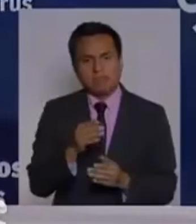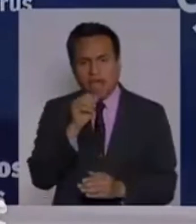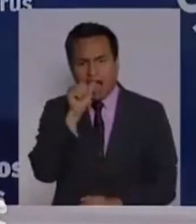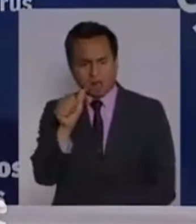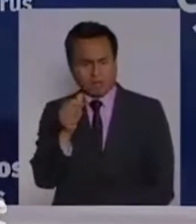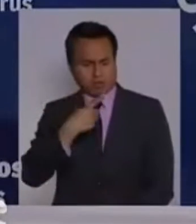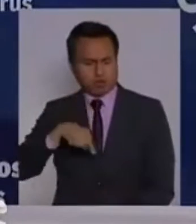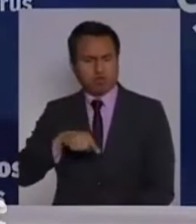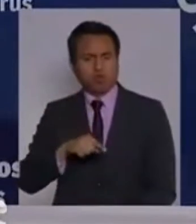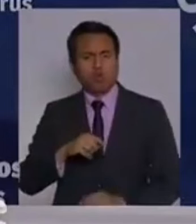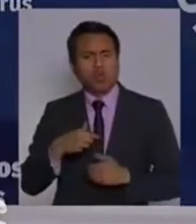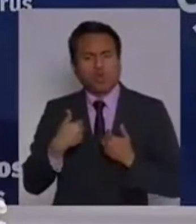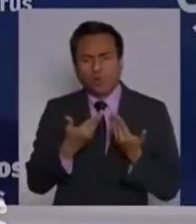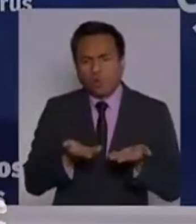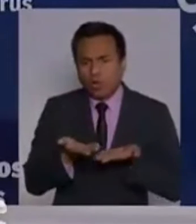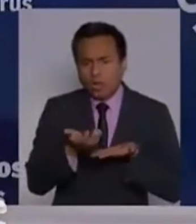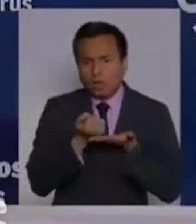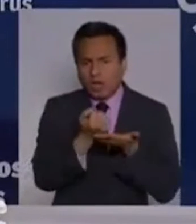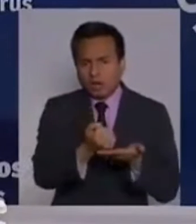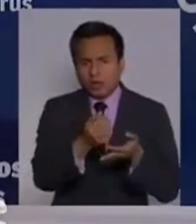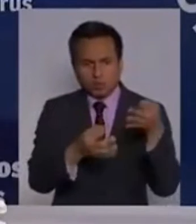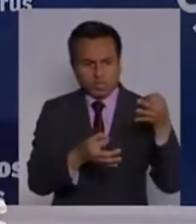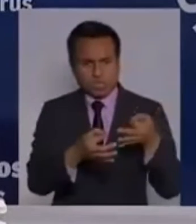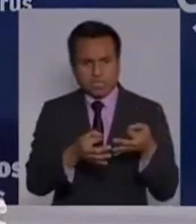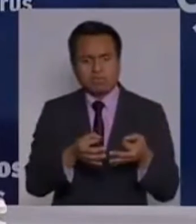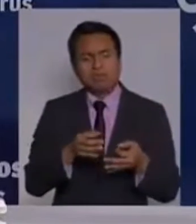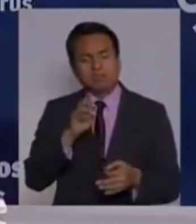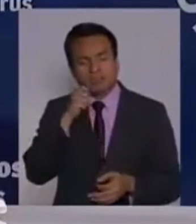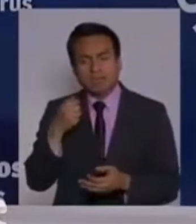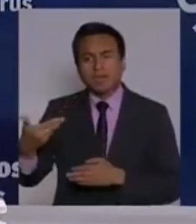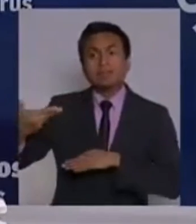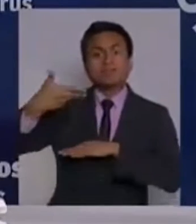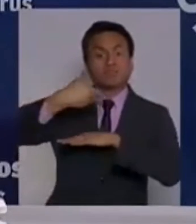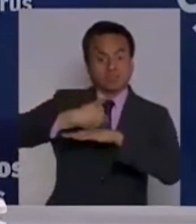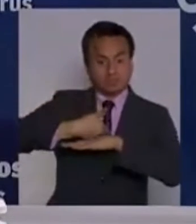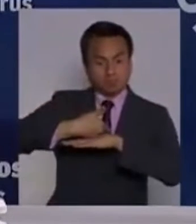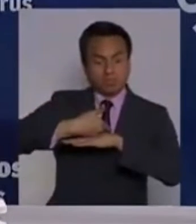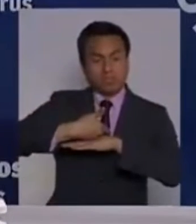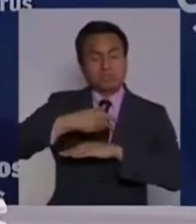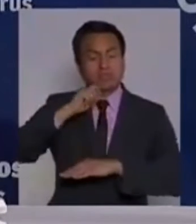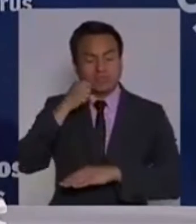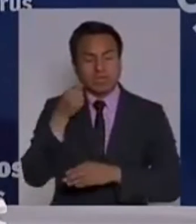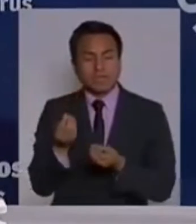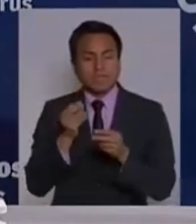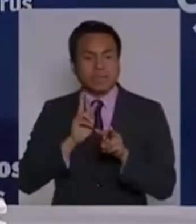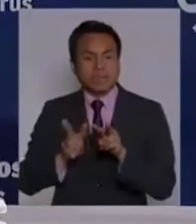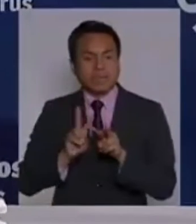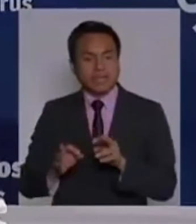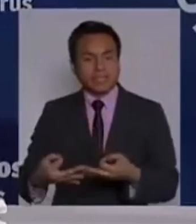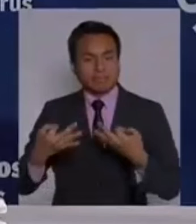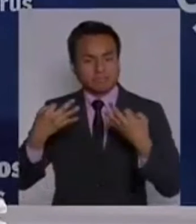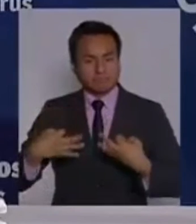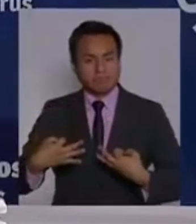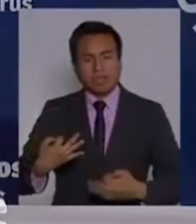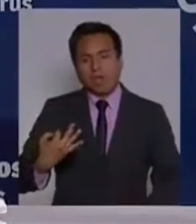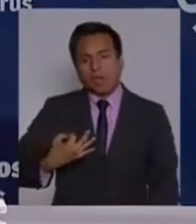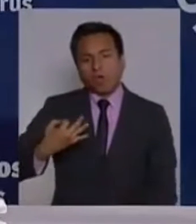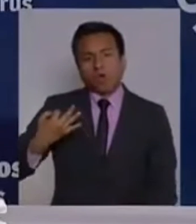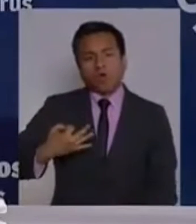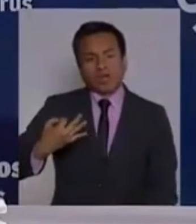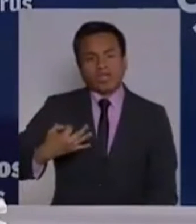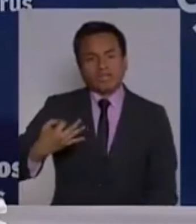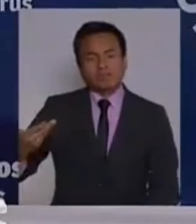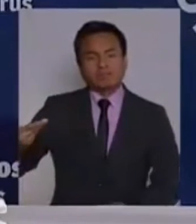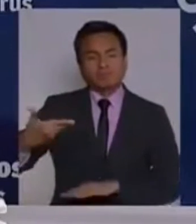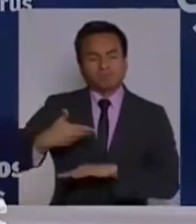dejaremos de colaborar con la justicia cuando las solicitudes son bien hechas son correctamente